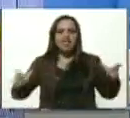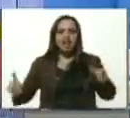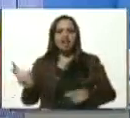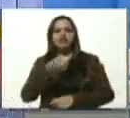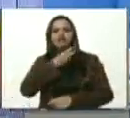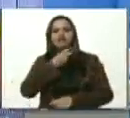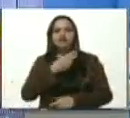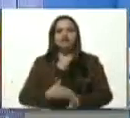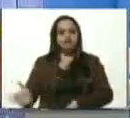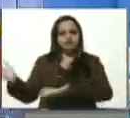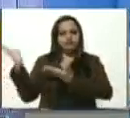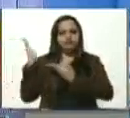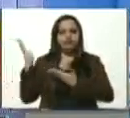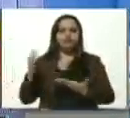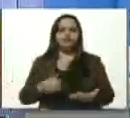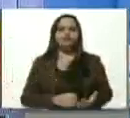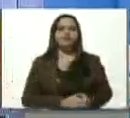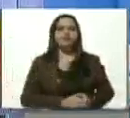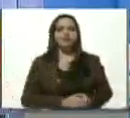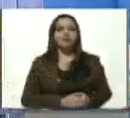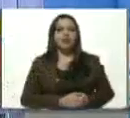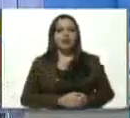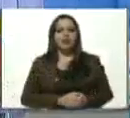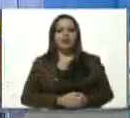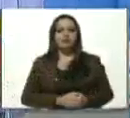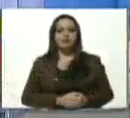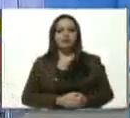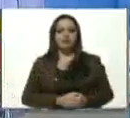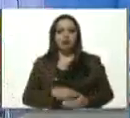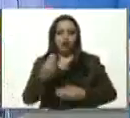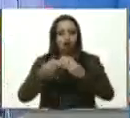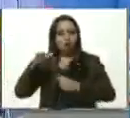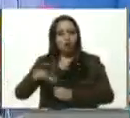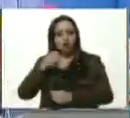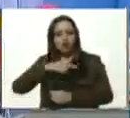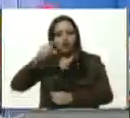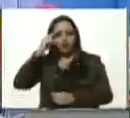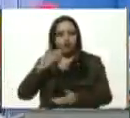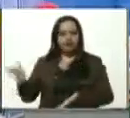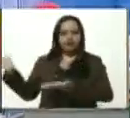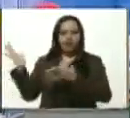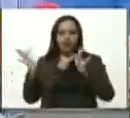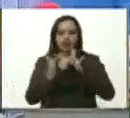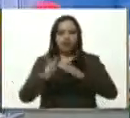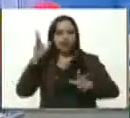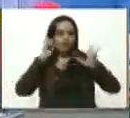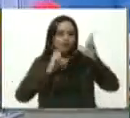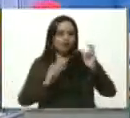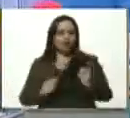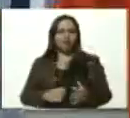República. Escuchamos de inmediato al Fiscal General, Tarek Wiranza. Fiscal, ¿cómo está? Muy buenos días. Adelante, lo escuchamos.